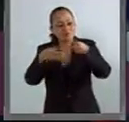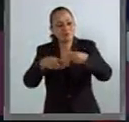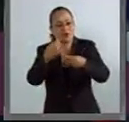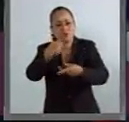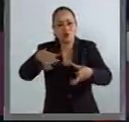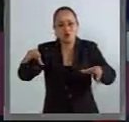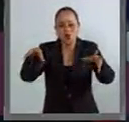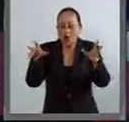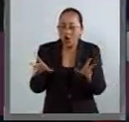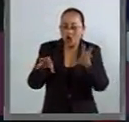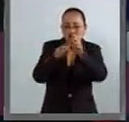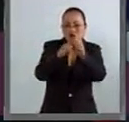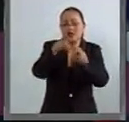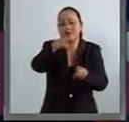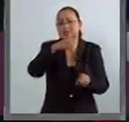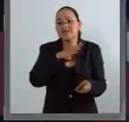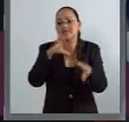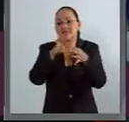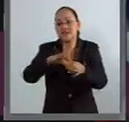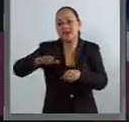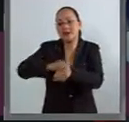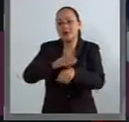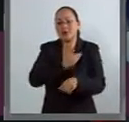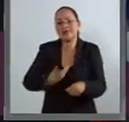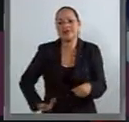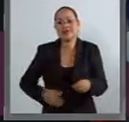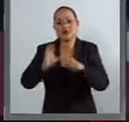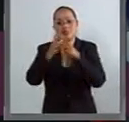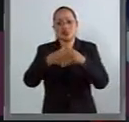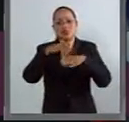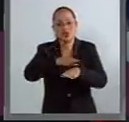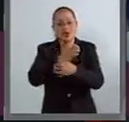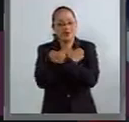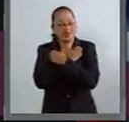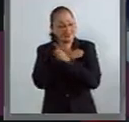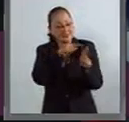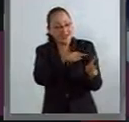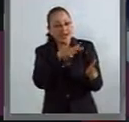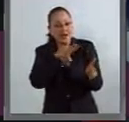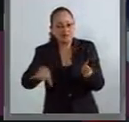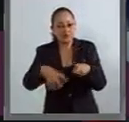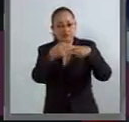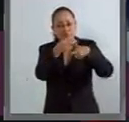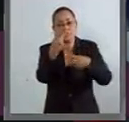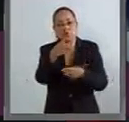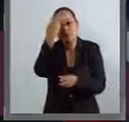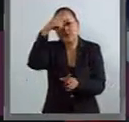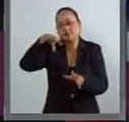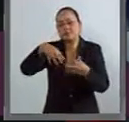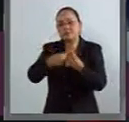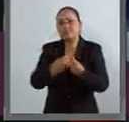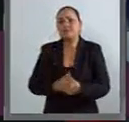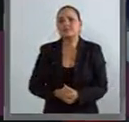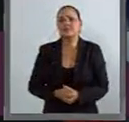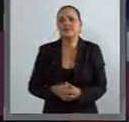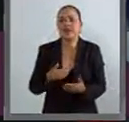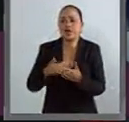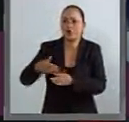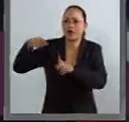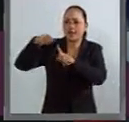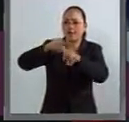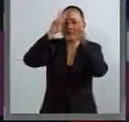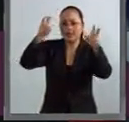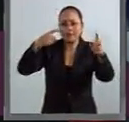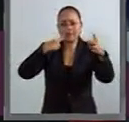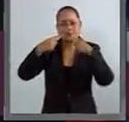conclusiones de nuestro amigo presidente de la Comisión de Educación que estamos discutiendo temas